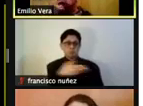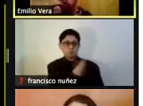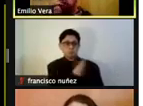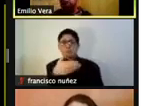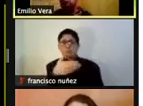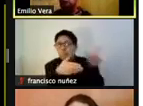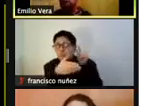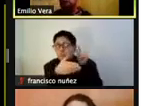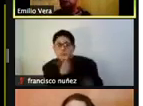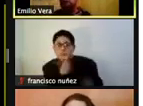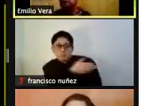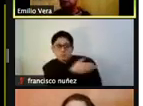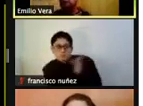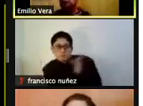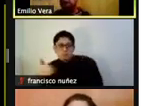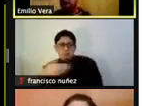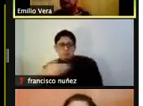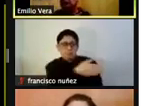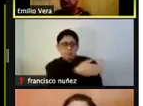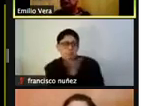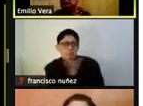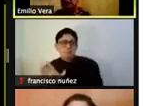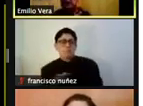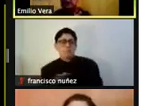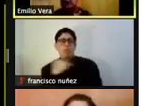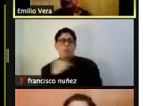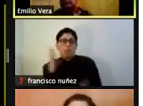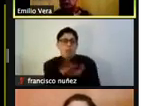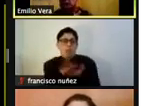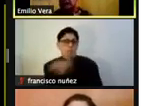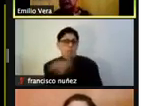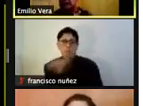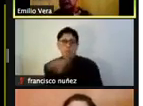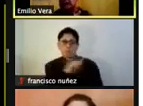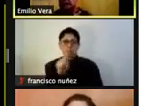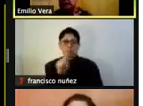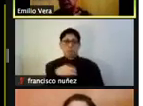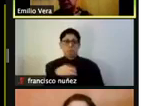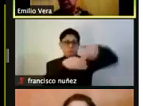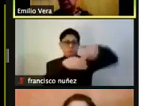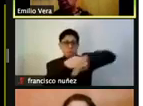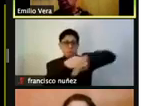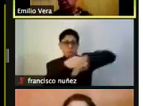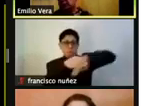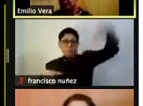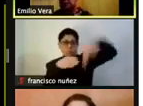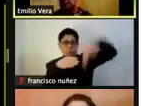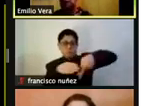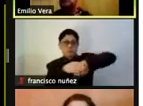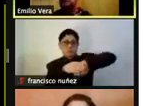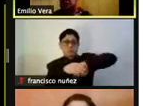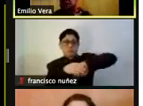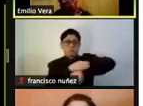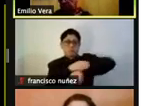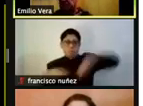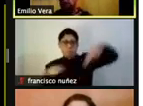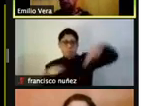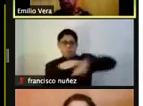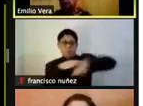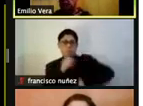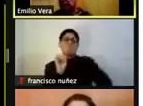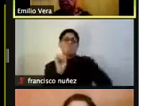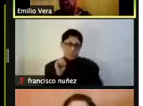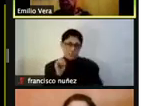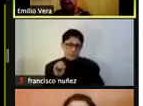con la fauna. Las pistolas de aire que funcionan a gran presión, sí, pueden ser complicadas. Hay que